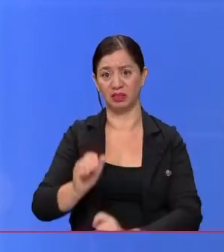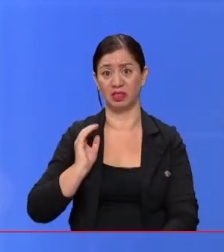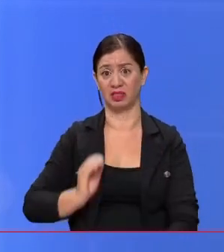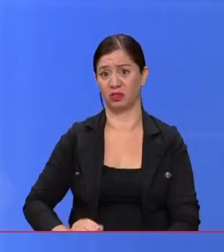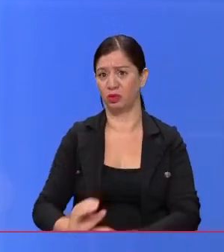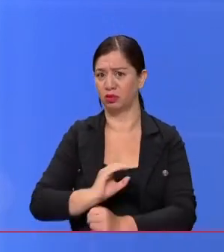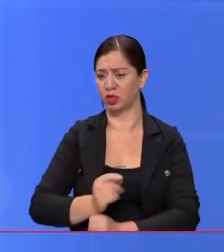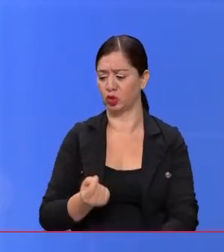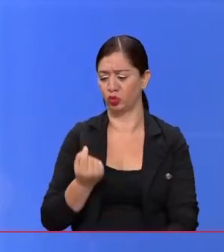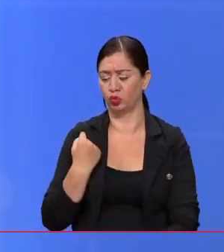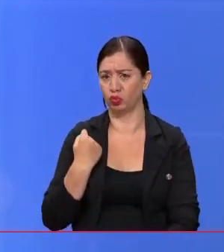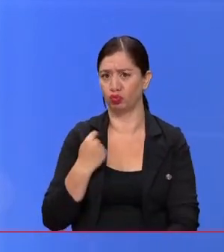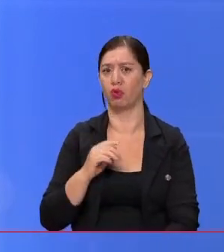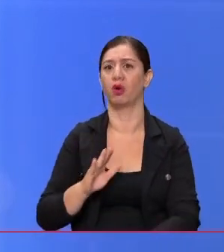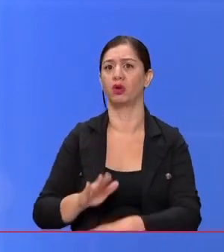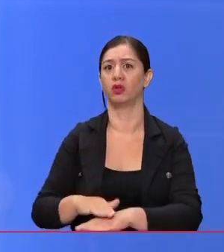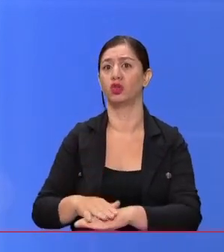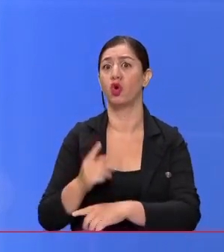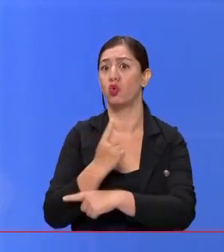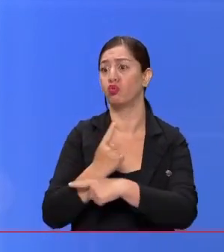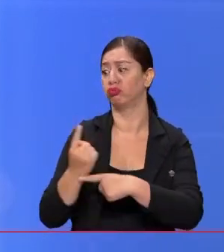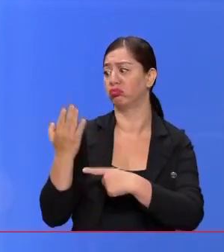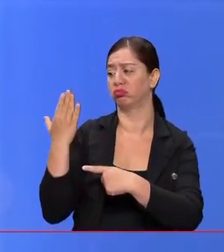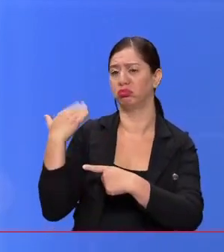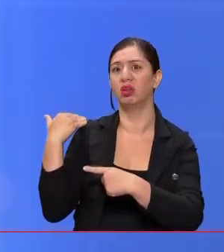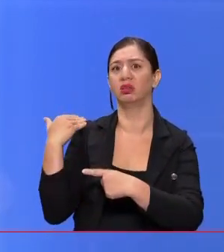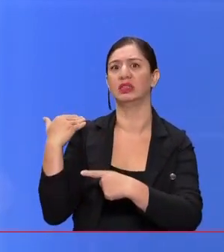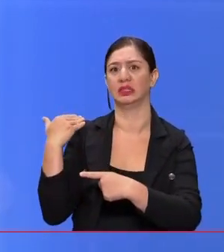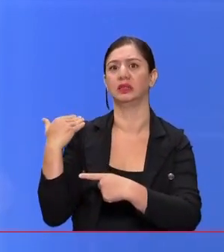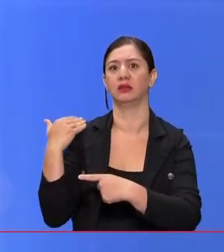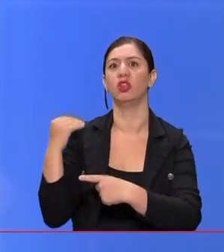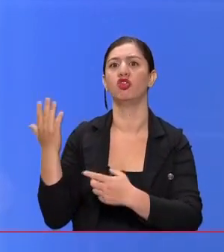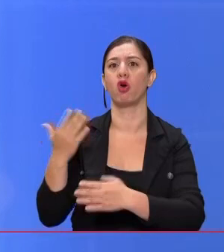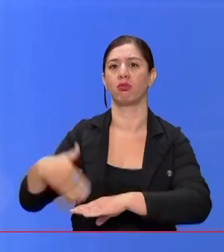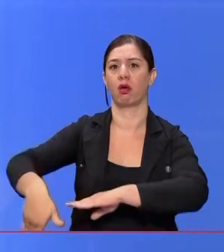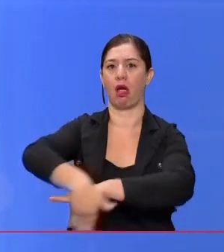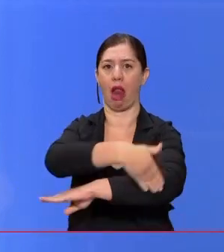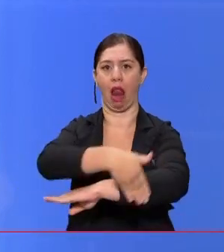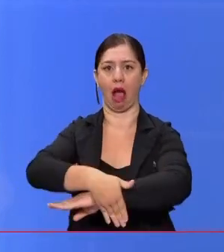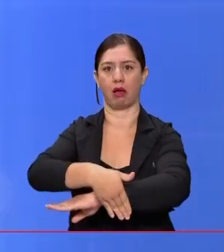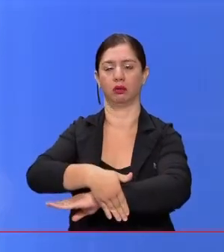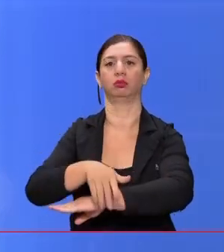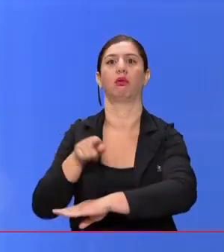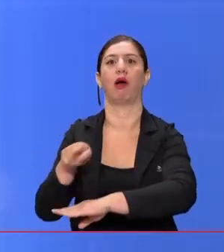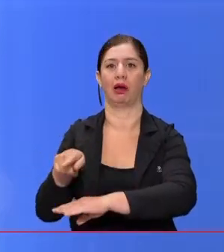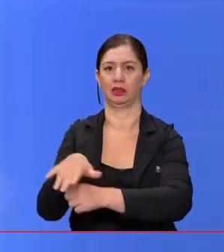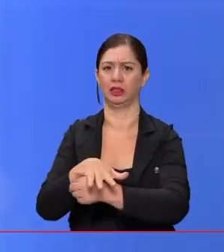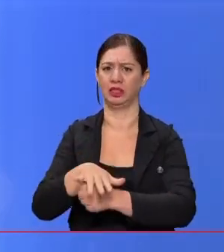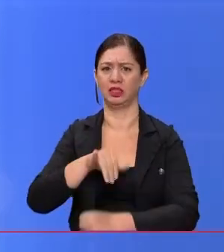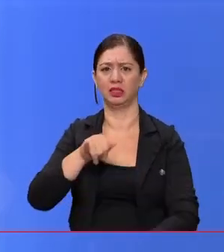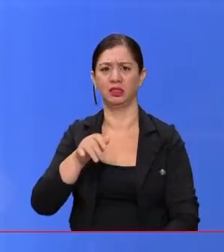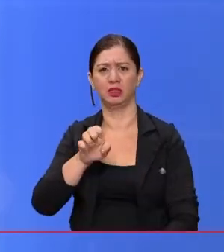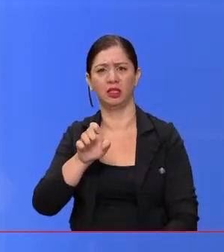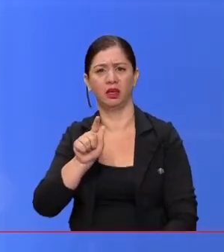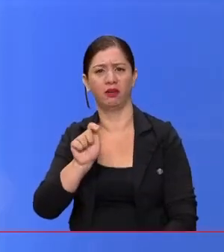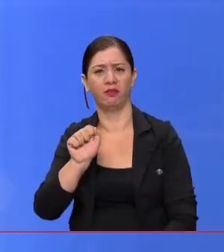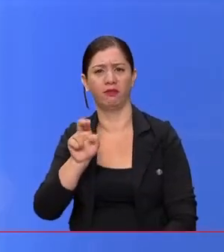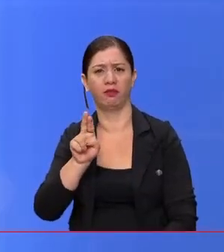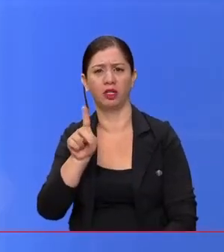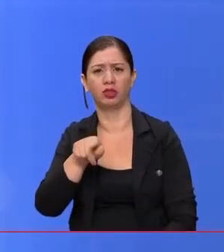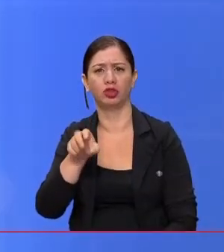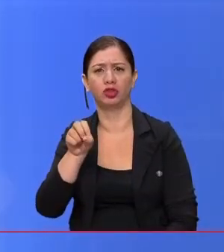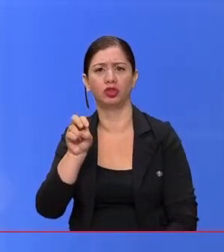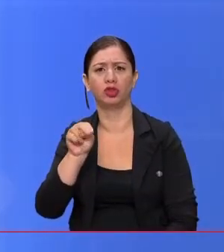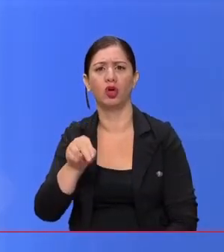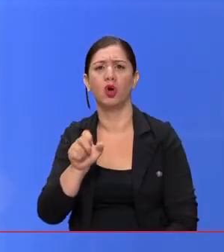más reciente se registró hace una semana y en plena vía pública. Jefferson Alarcón, ¿cuántas personas se